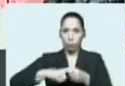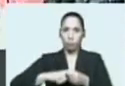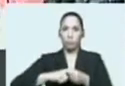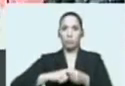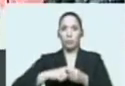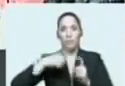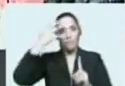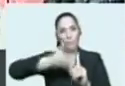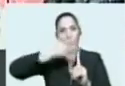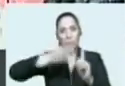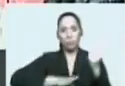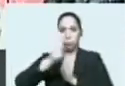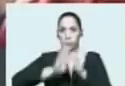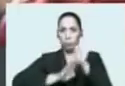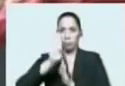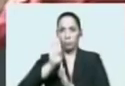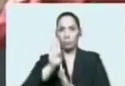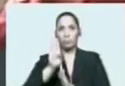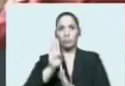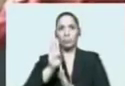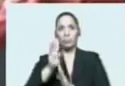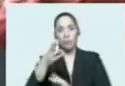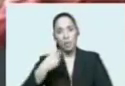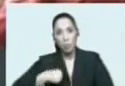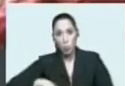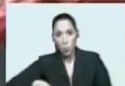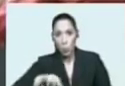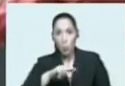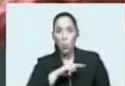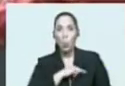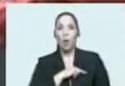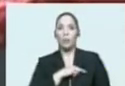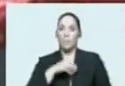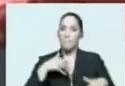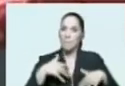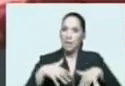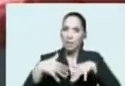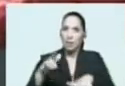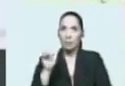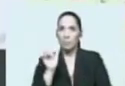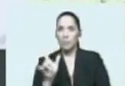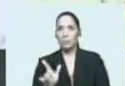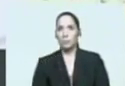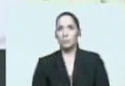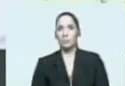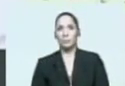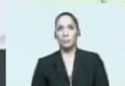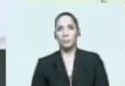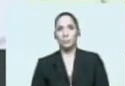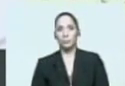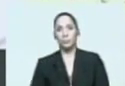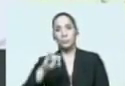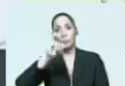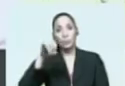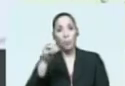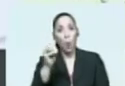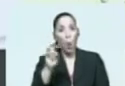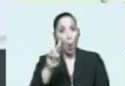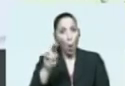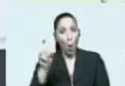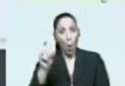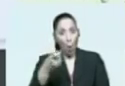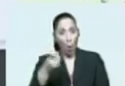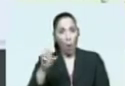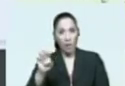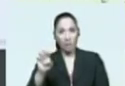formación y desarrollo orgánico de nuestras y nuestros militantes de 'jorge tenemos que aprender la